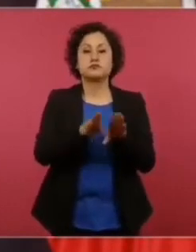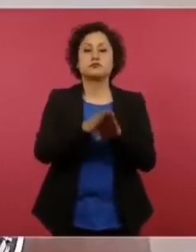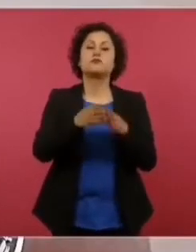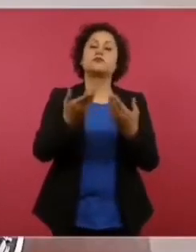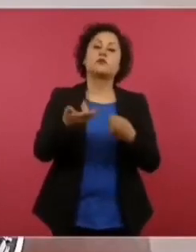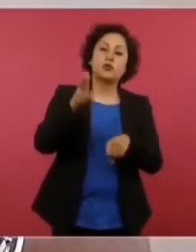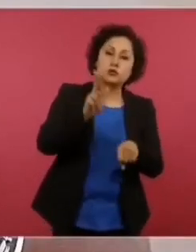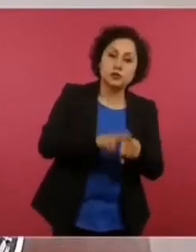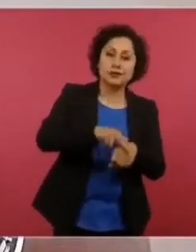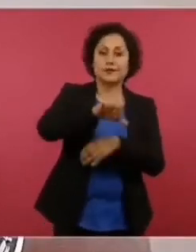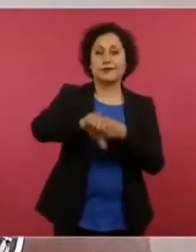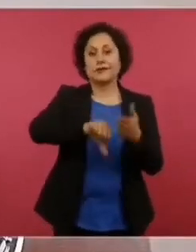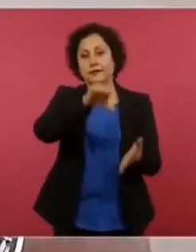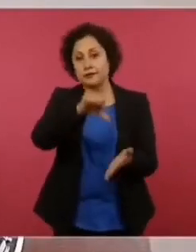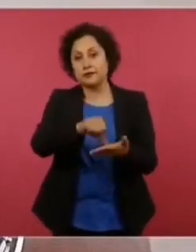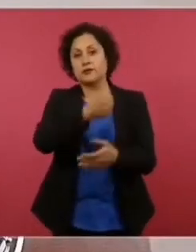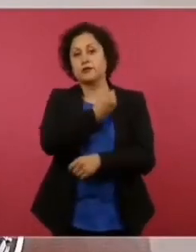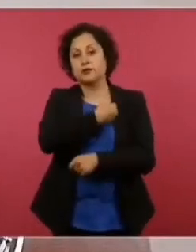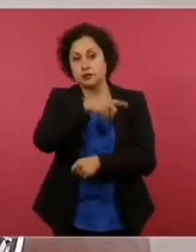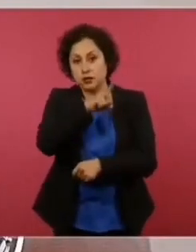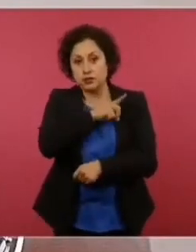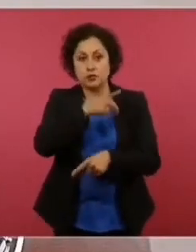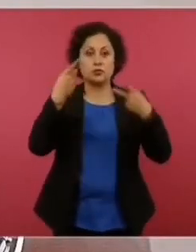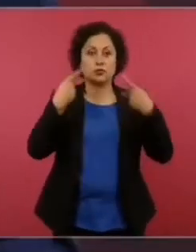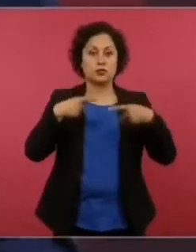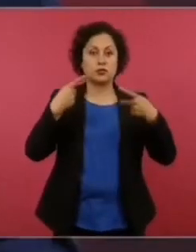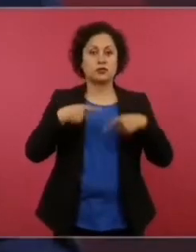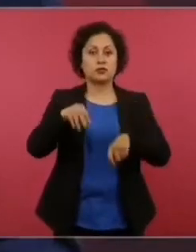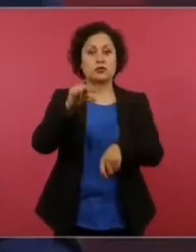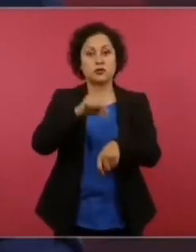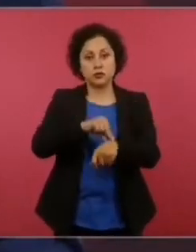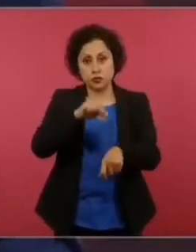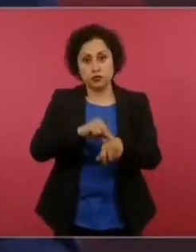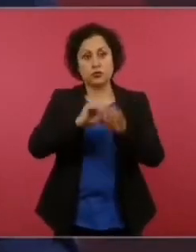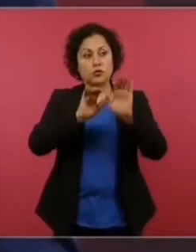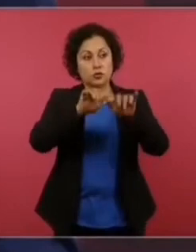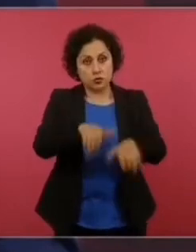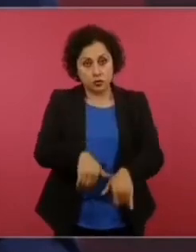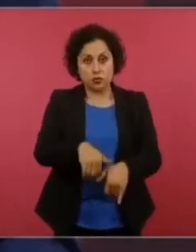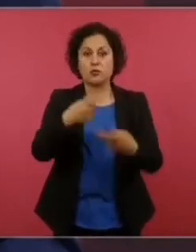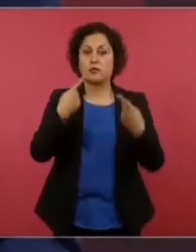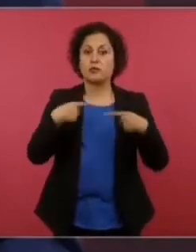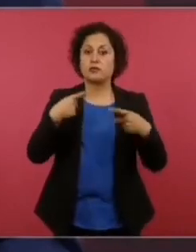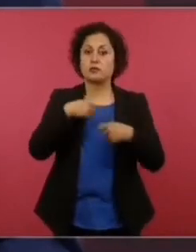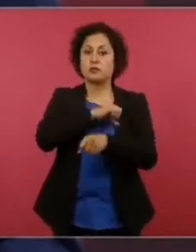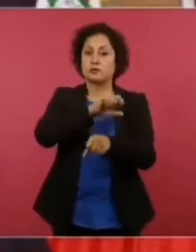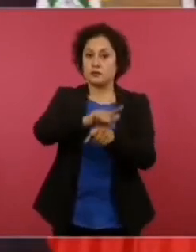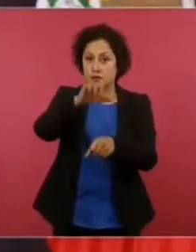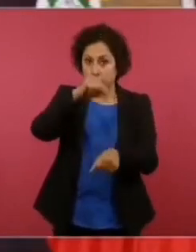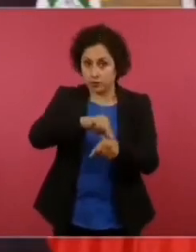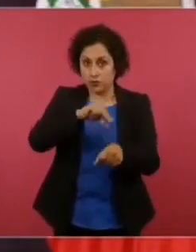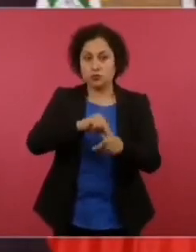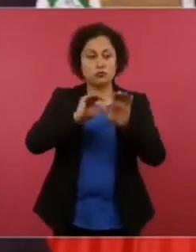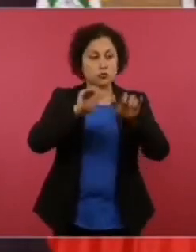hospitales eh médicos generales especialistas medicamentos